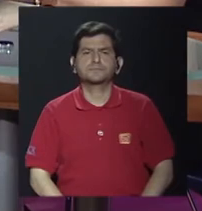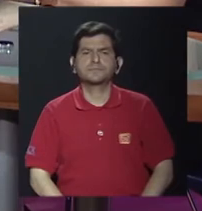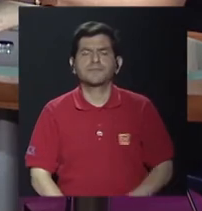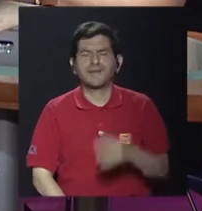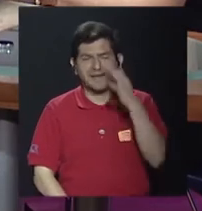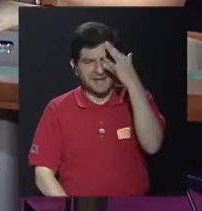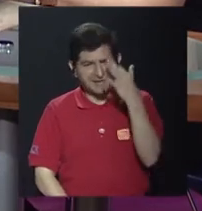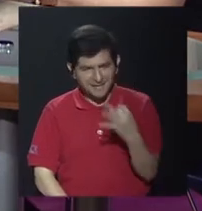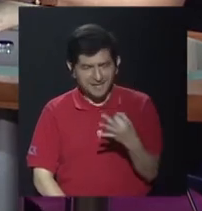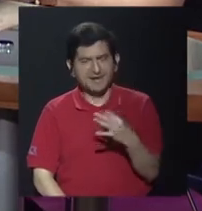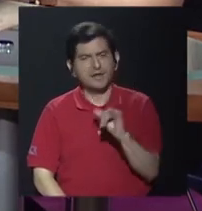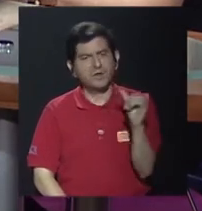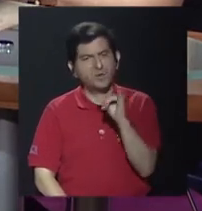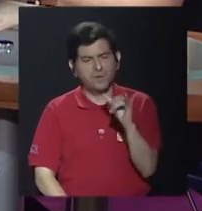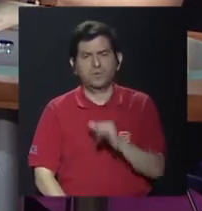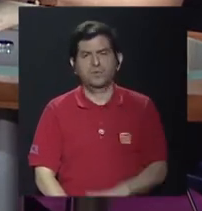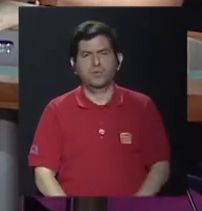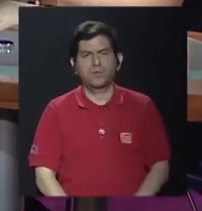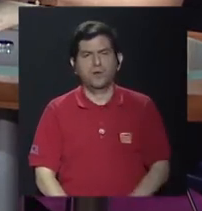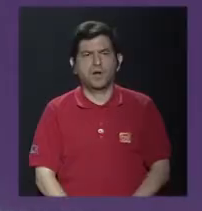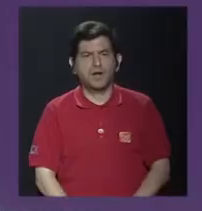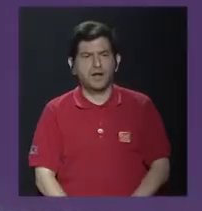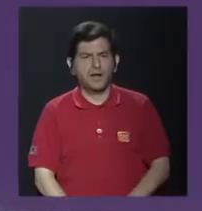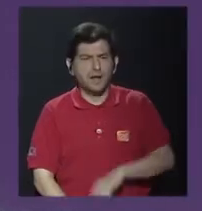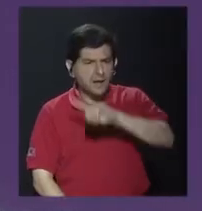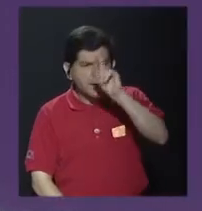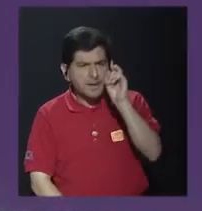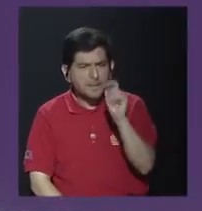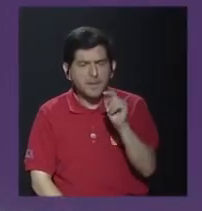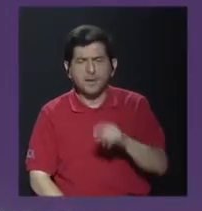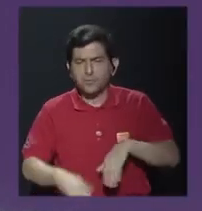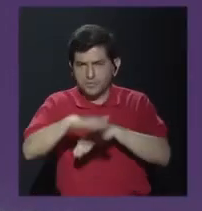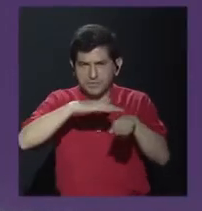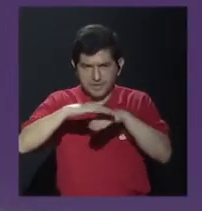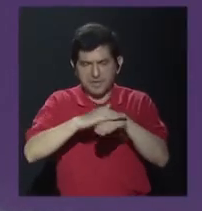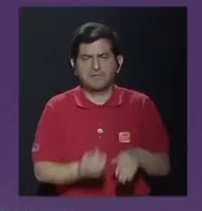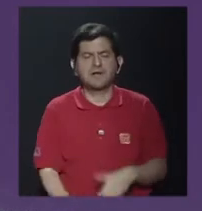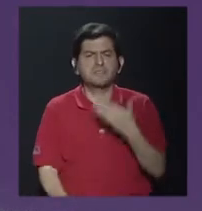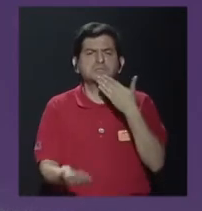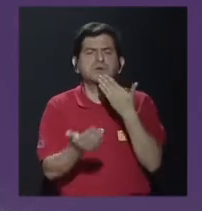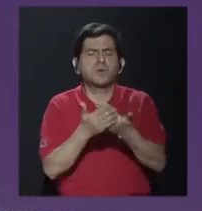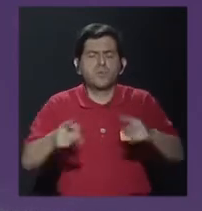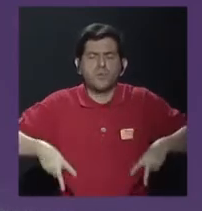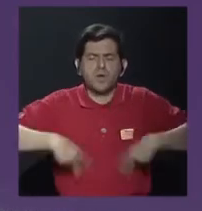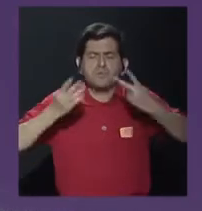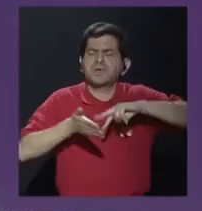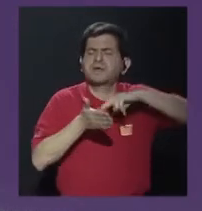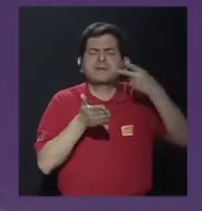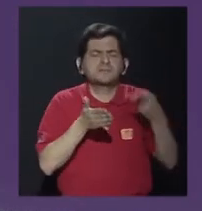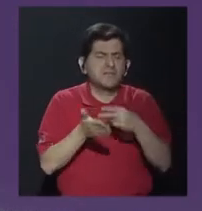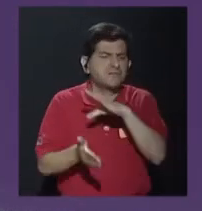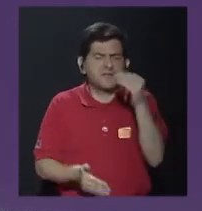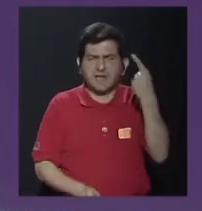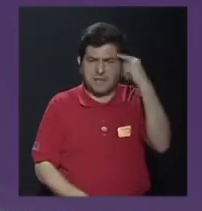creo que también hubo un cuestionamiento básico al tema de qué es buen vivir y para qué,